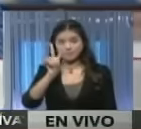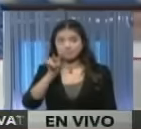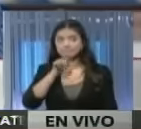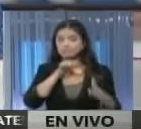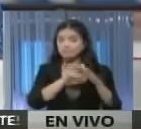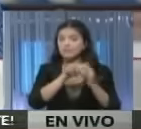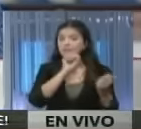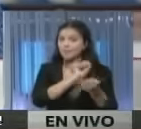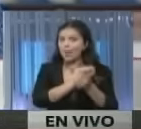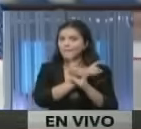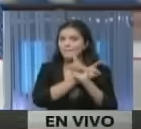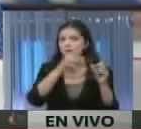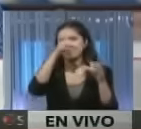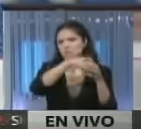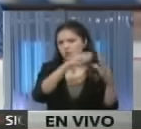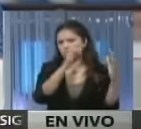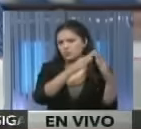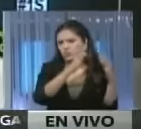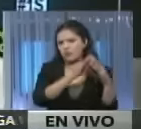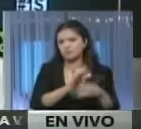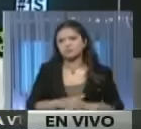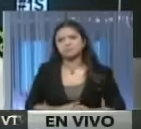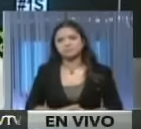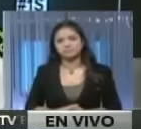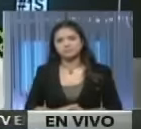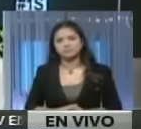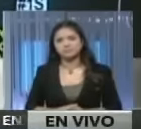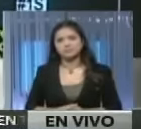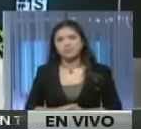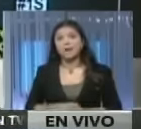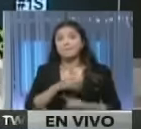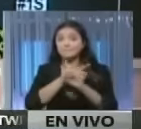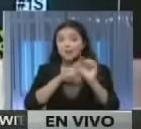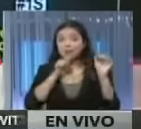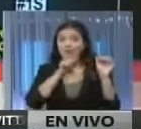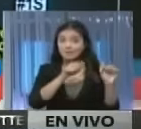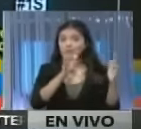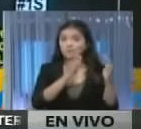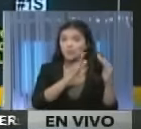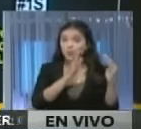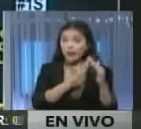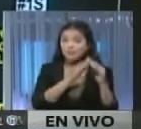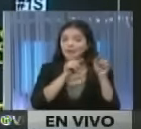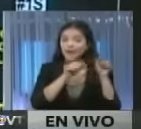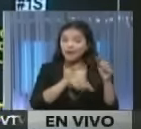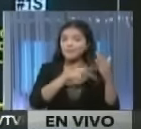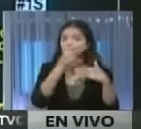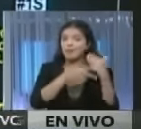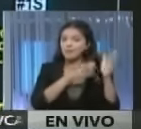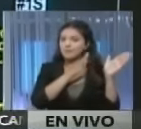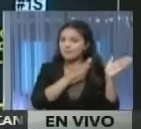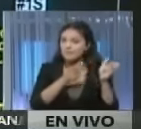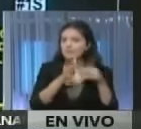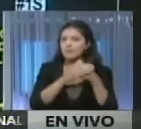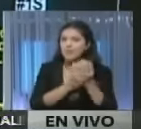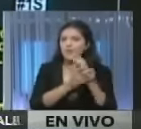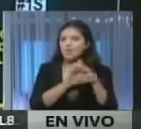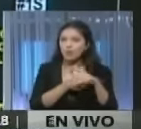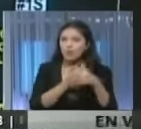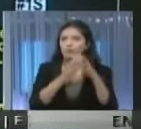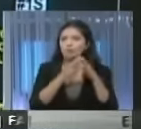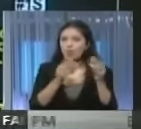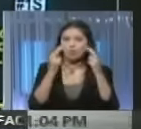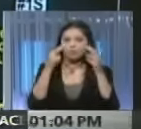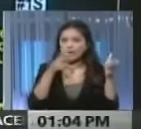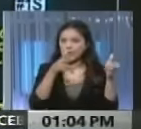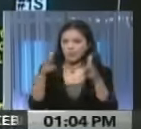encontraba detenido, pero en su casa. Y desde su casa se encontraba planificando actos